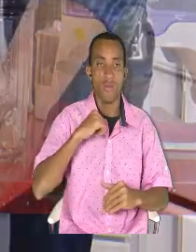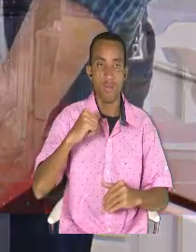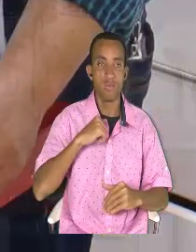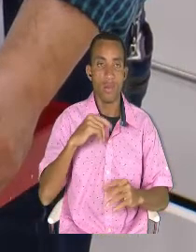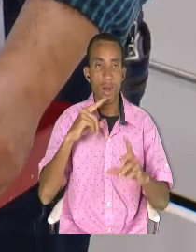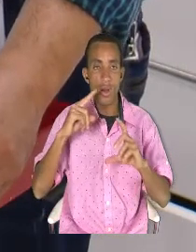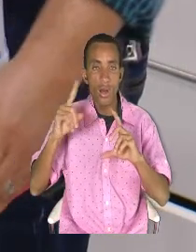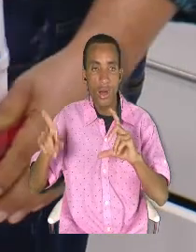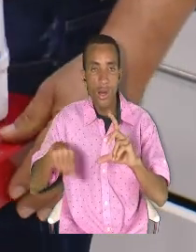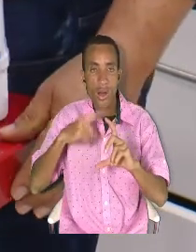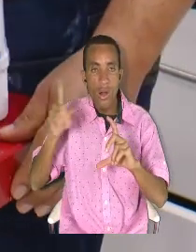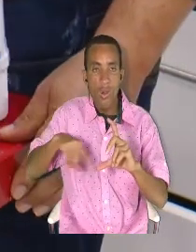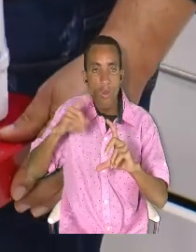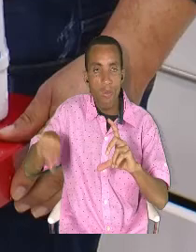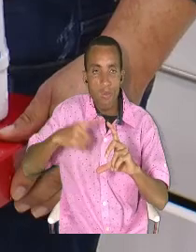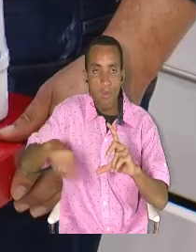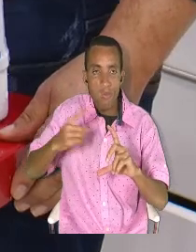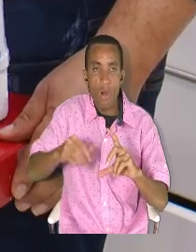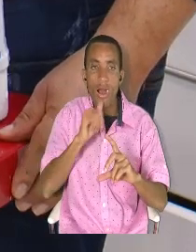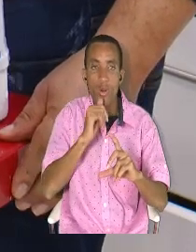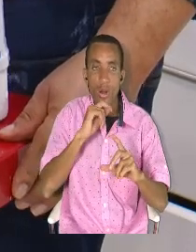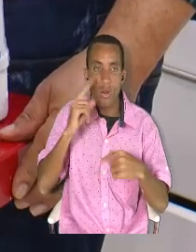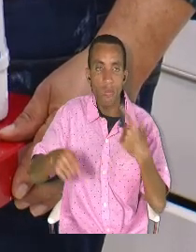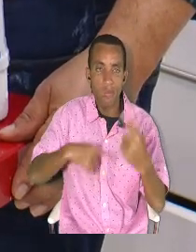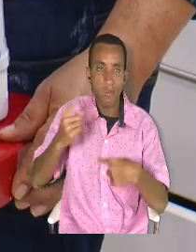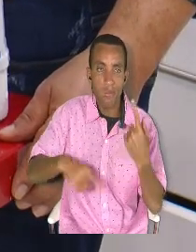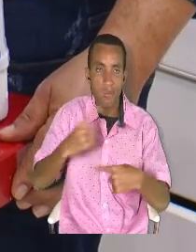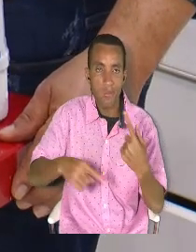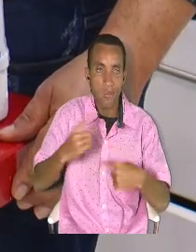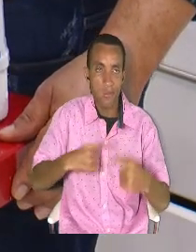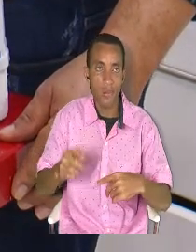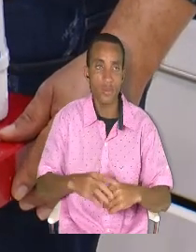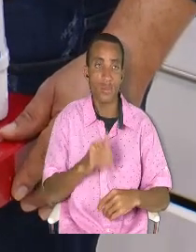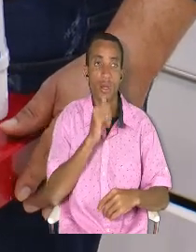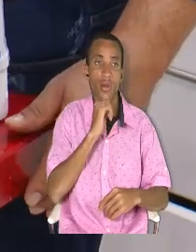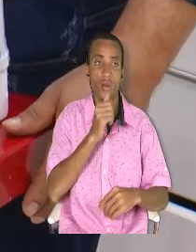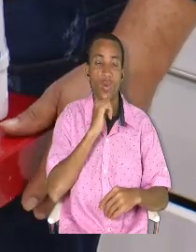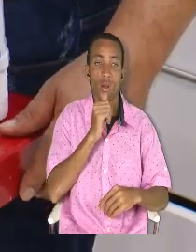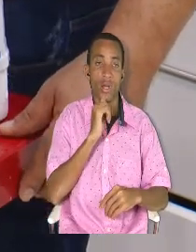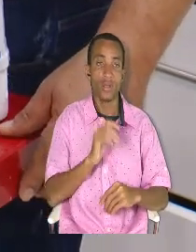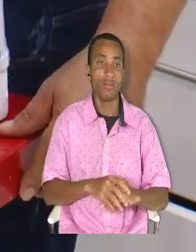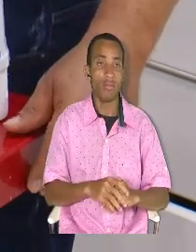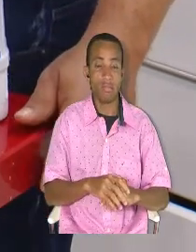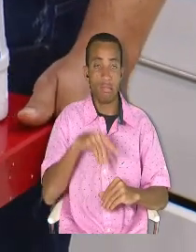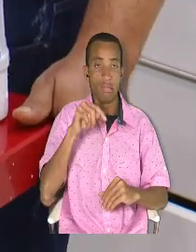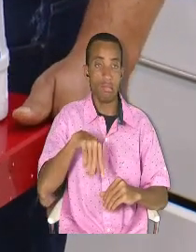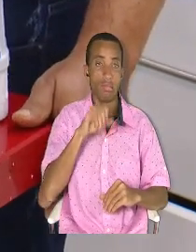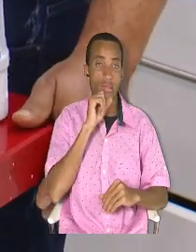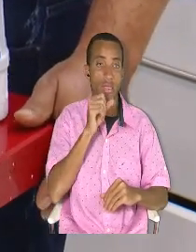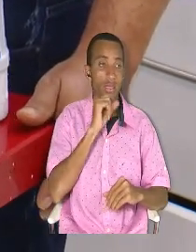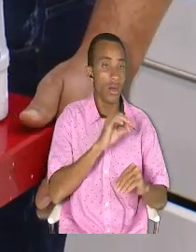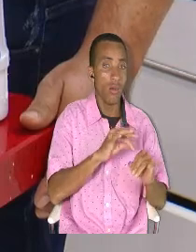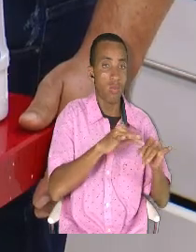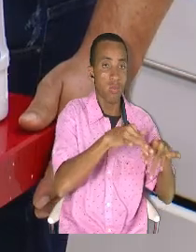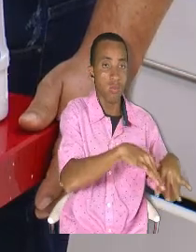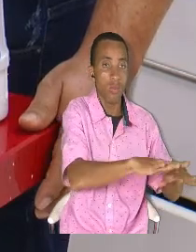muy calidad, que son los de cerámica, por ejemplo, para el agua de Barranca, que el agua viene una ciénaga, entonces es